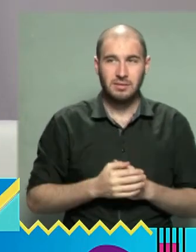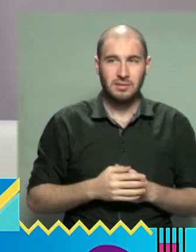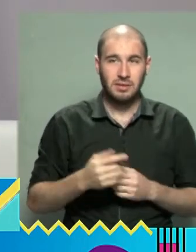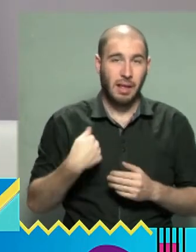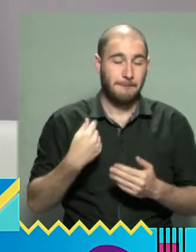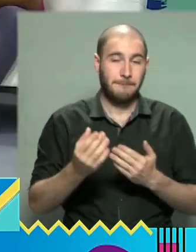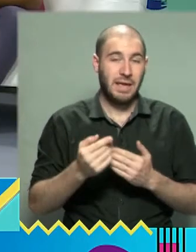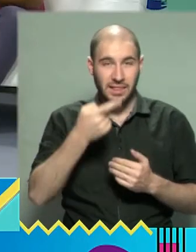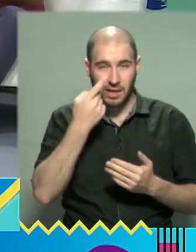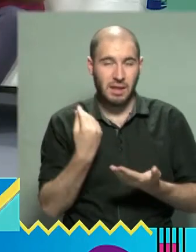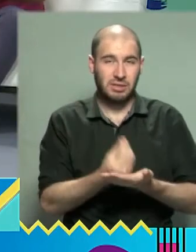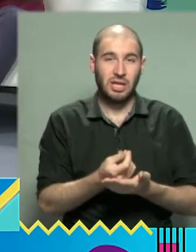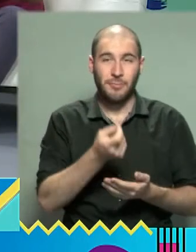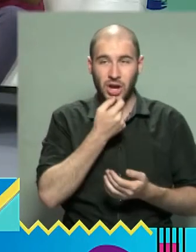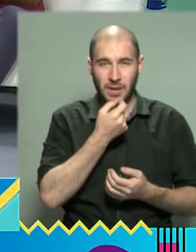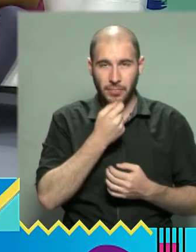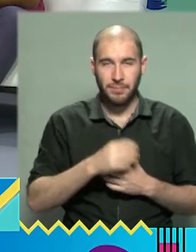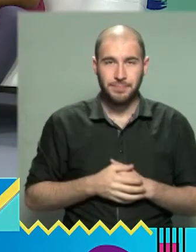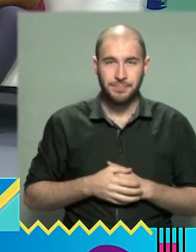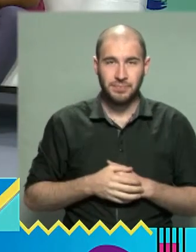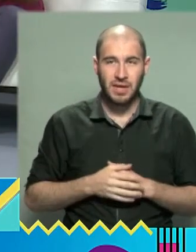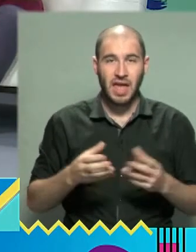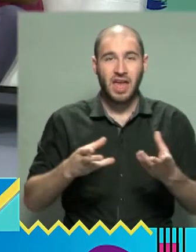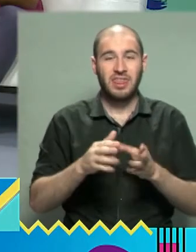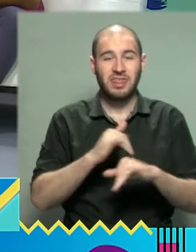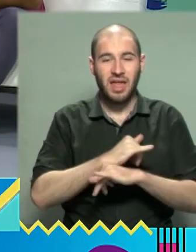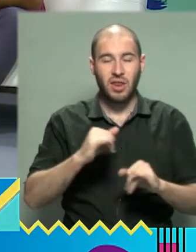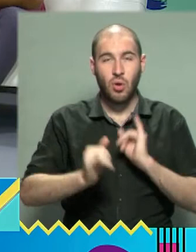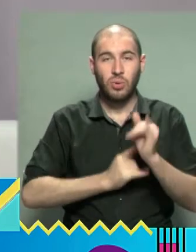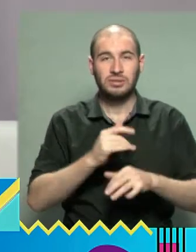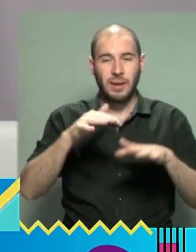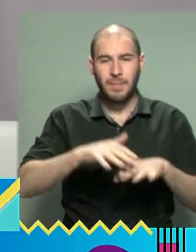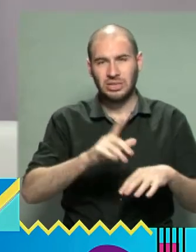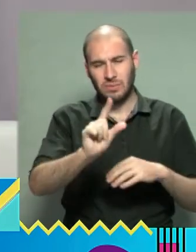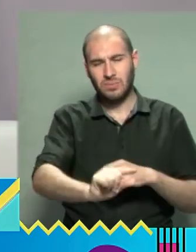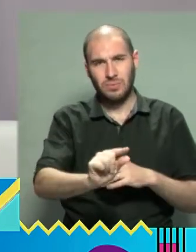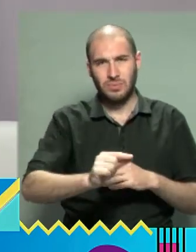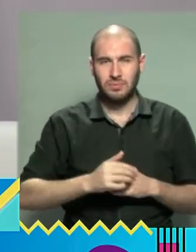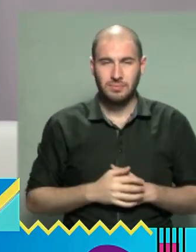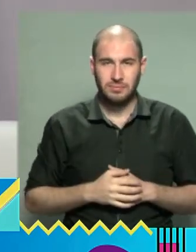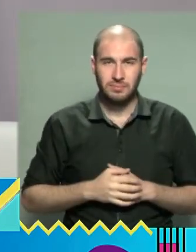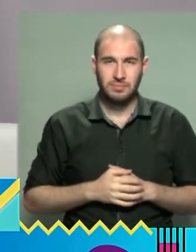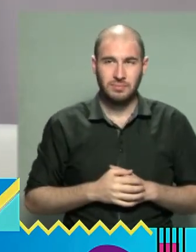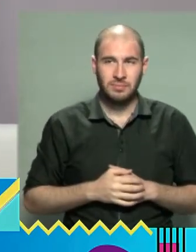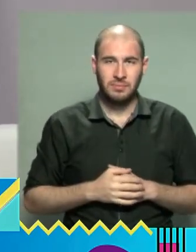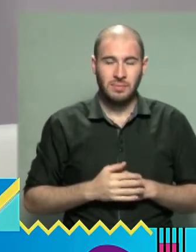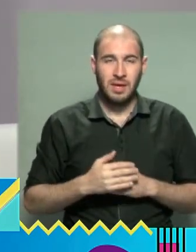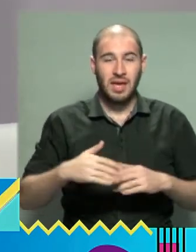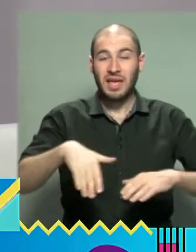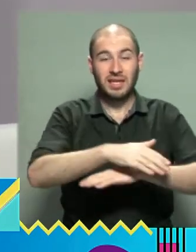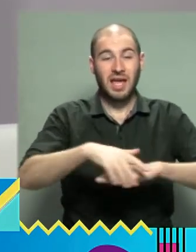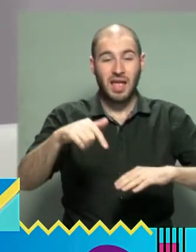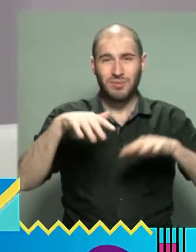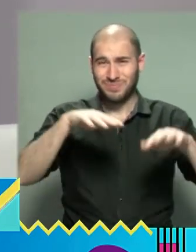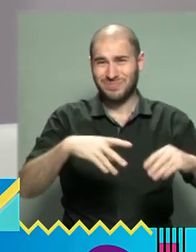representa. Sin ir más lejos, los diarios siempre dicen que las marchas son menores. Y concretamente en la calle nos movilizamos